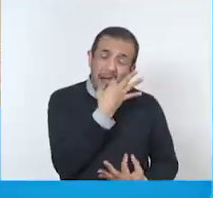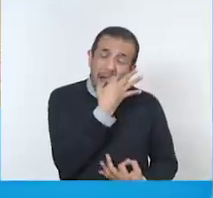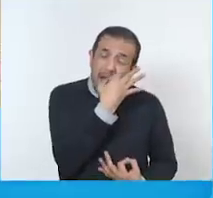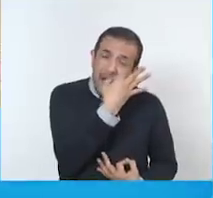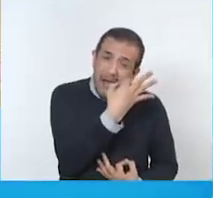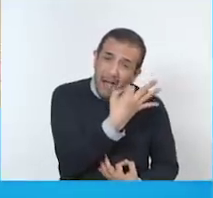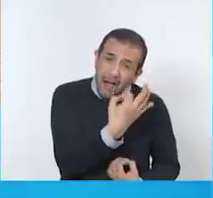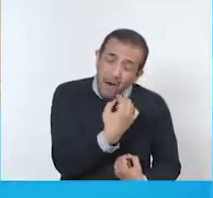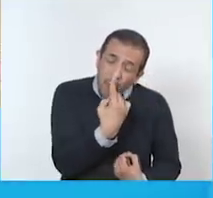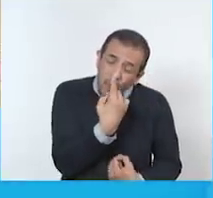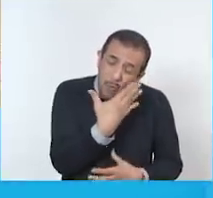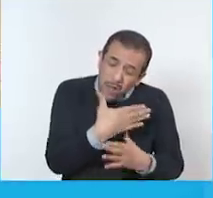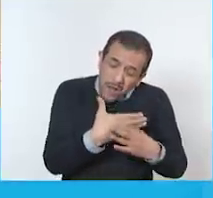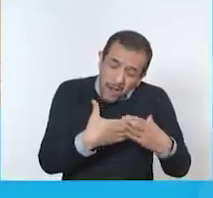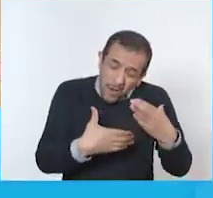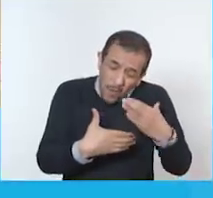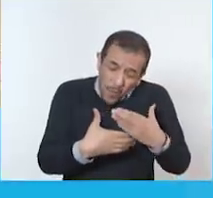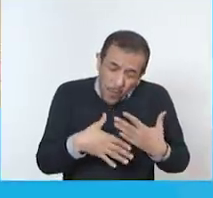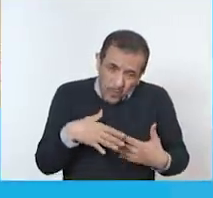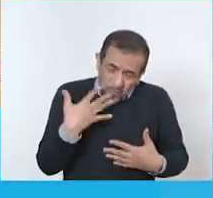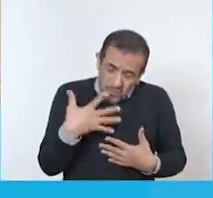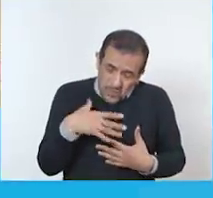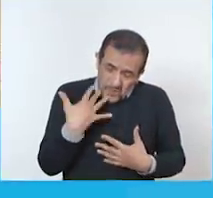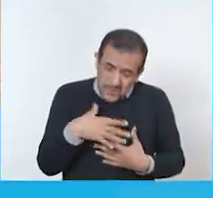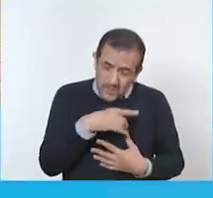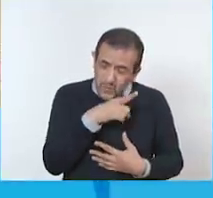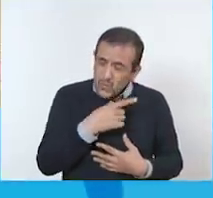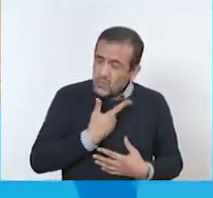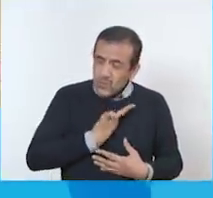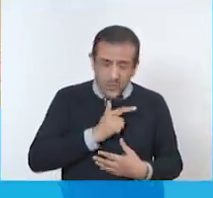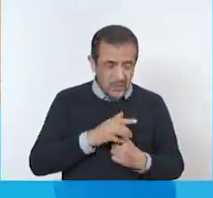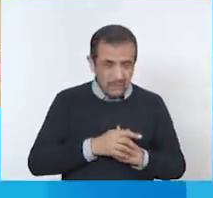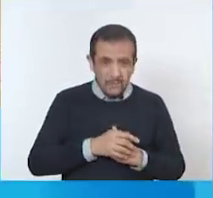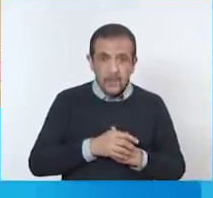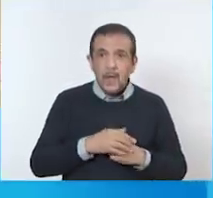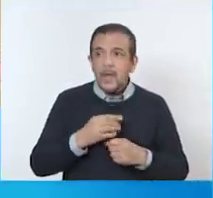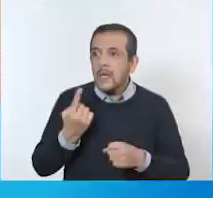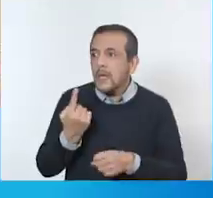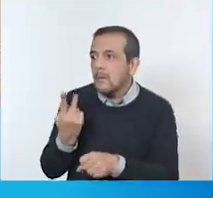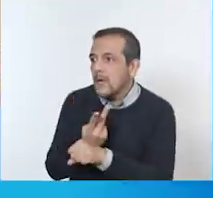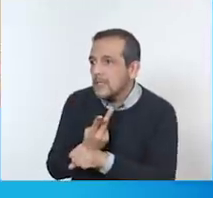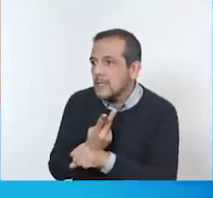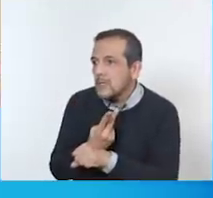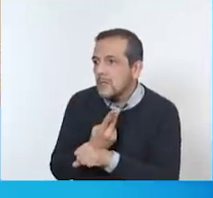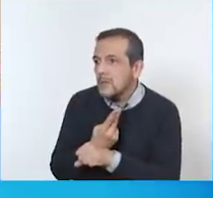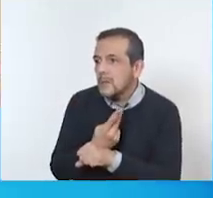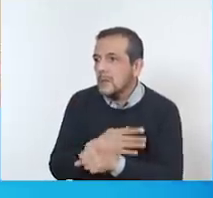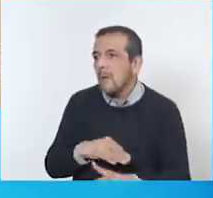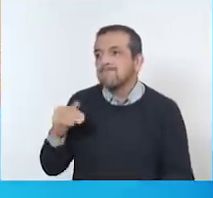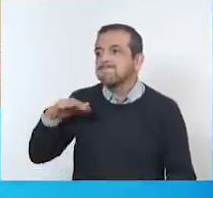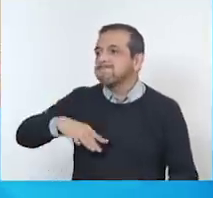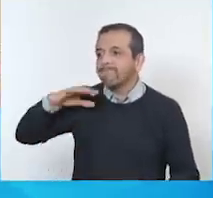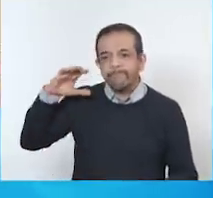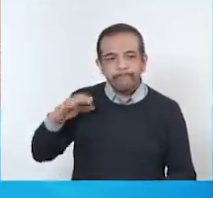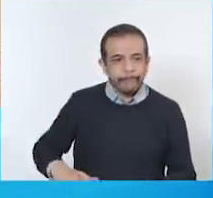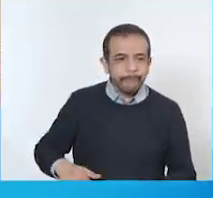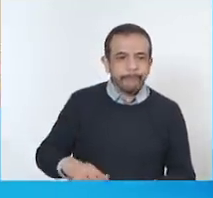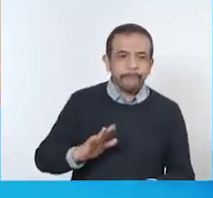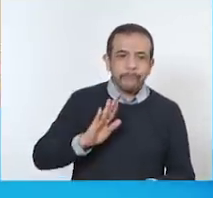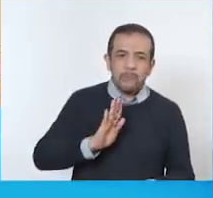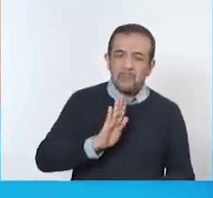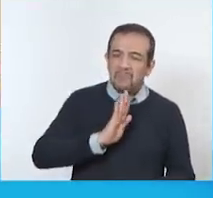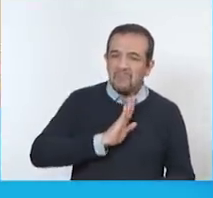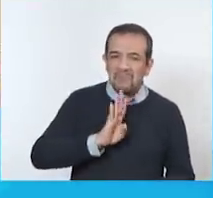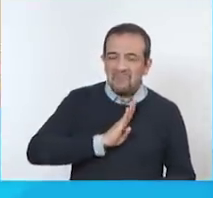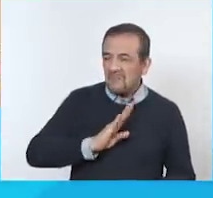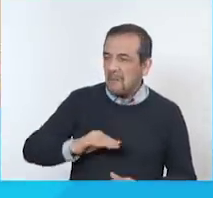que contar algo que no le va a gustar! ¡No me digas! ¡Perdió el Atlante, ¿verdad? ¡Ya lo sabía! ¡No!